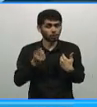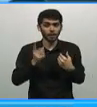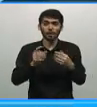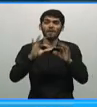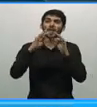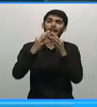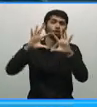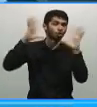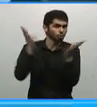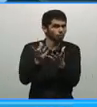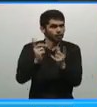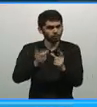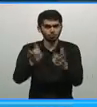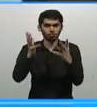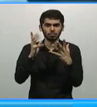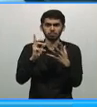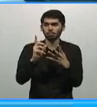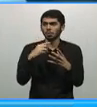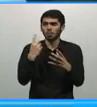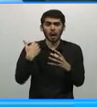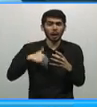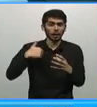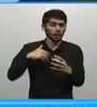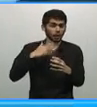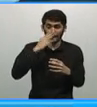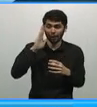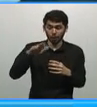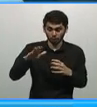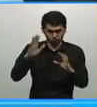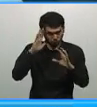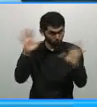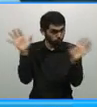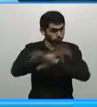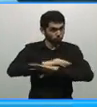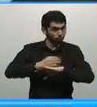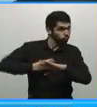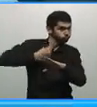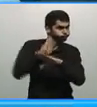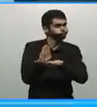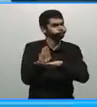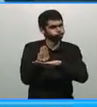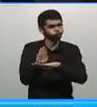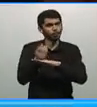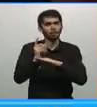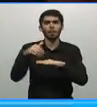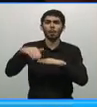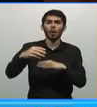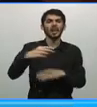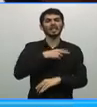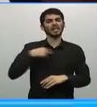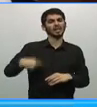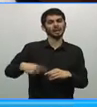que esperaban, no estábamos entre los temidos, y bueno, ahora el desafío será en China, Taipei, venir